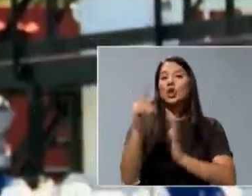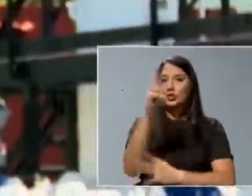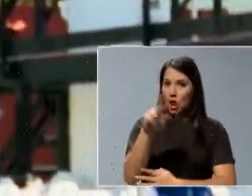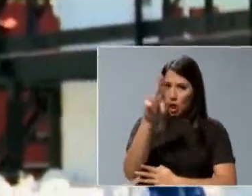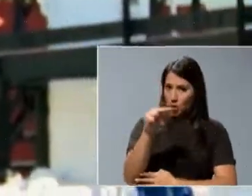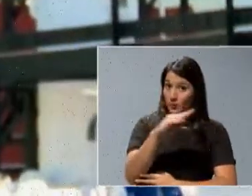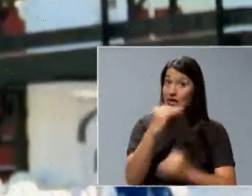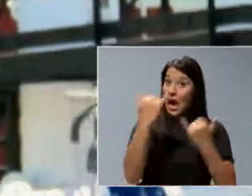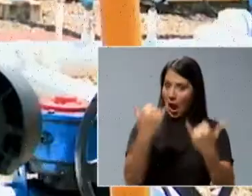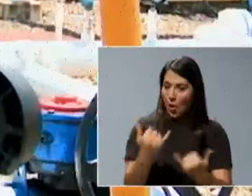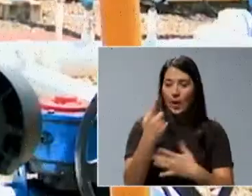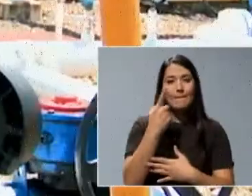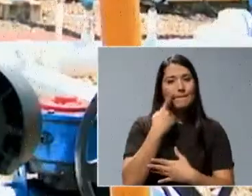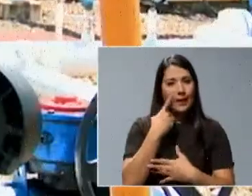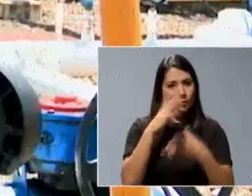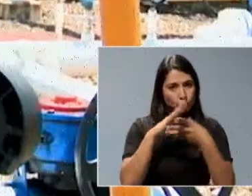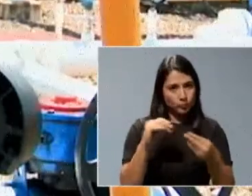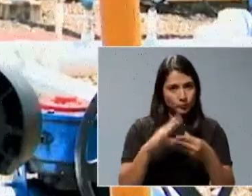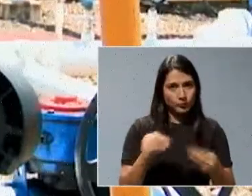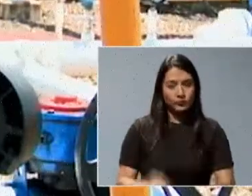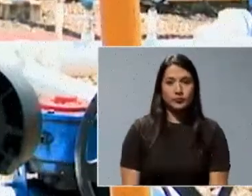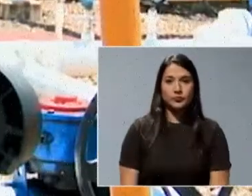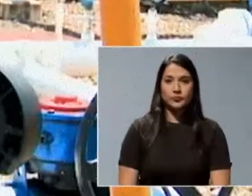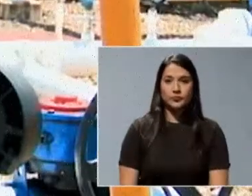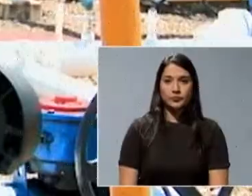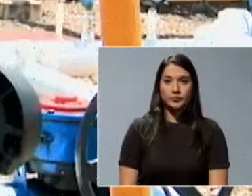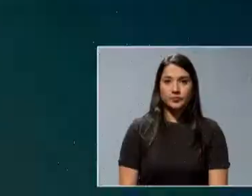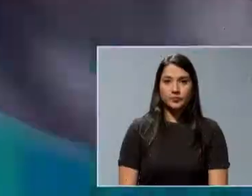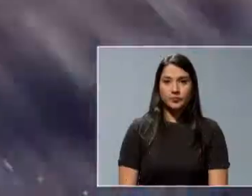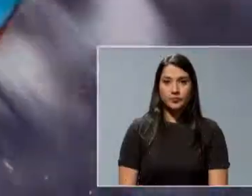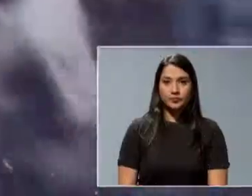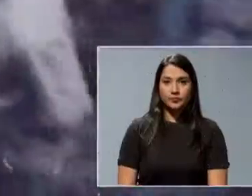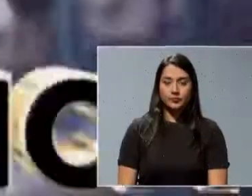lo veremos a partir de este momento.